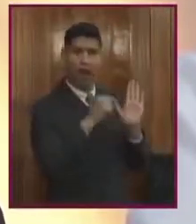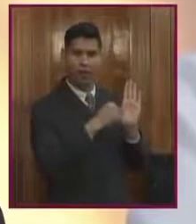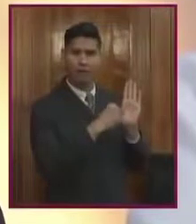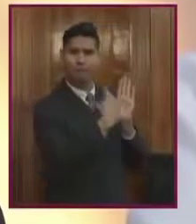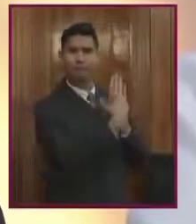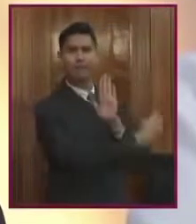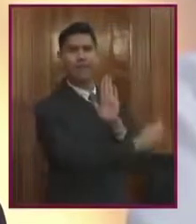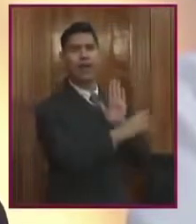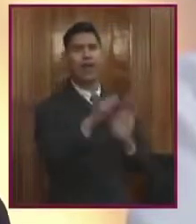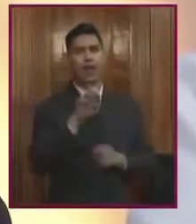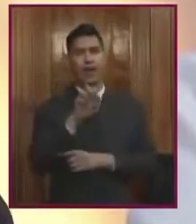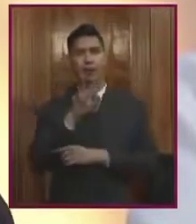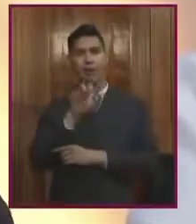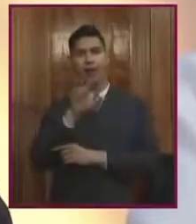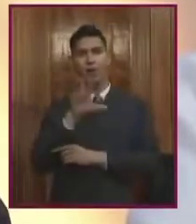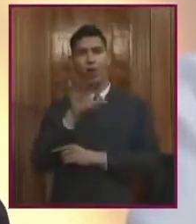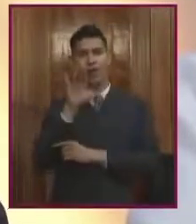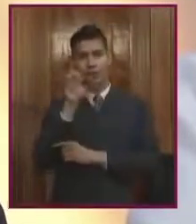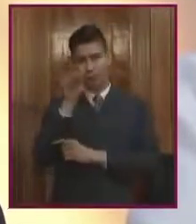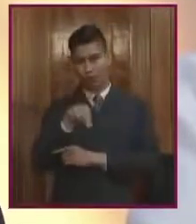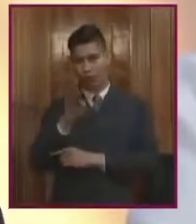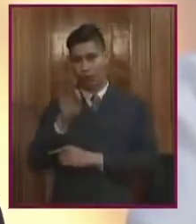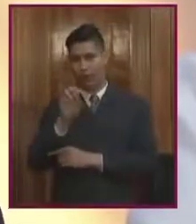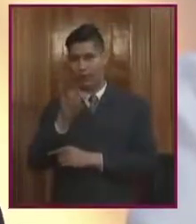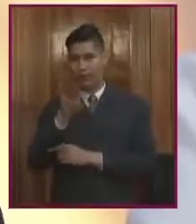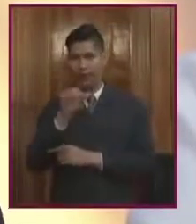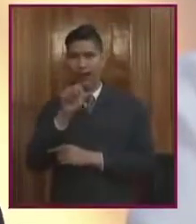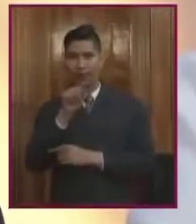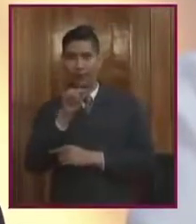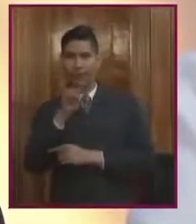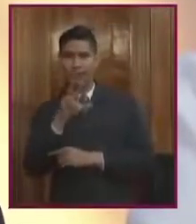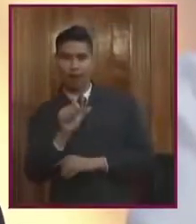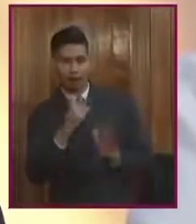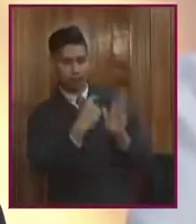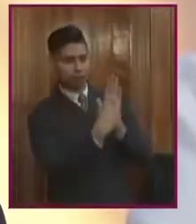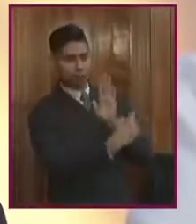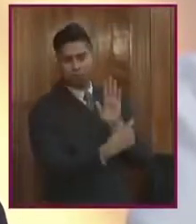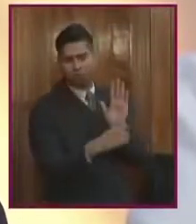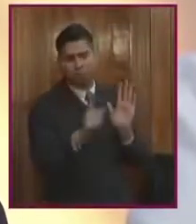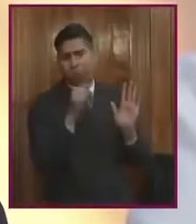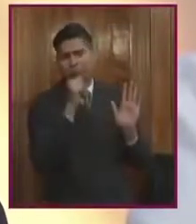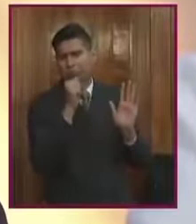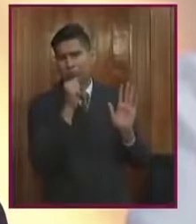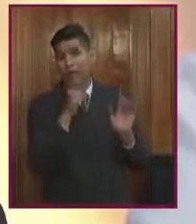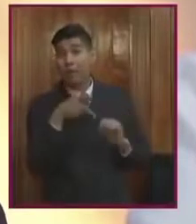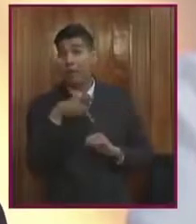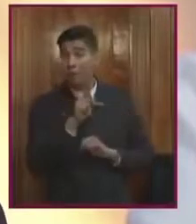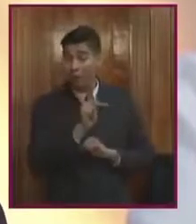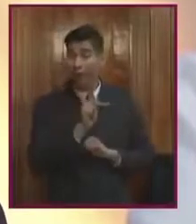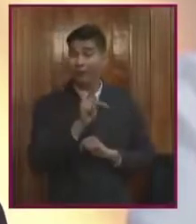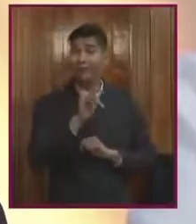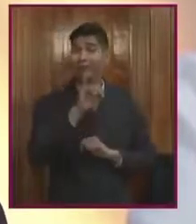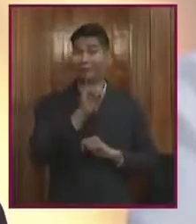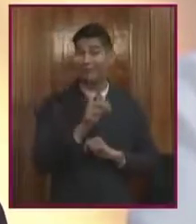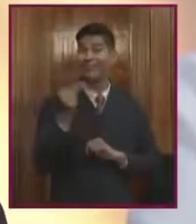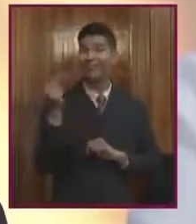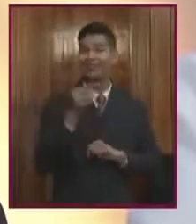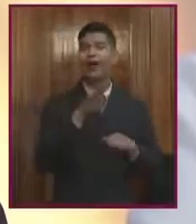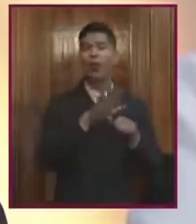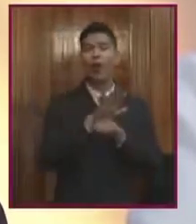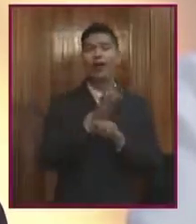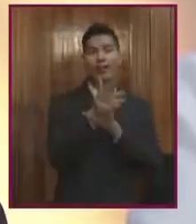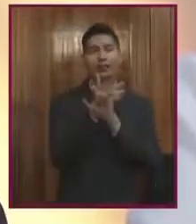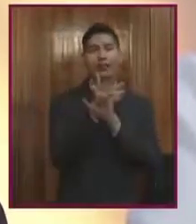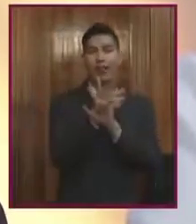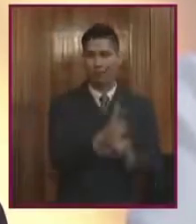formativa, acciones de evaluación formativa. Demandan un ambiente de libertad. Pero hay algo